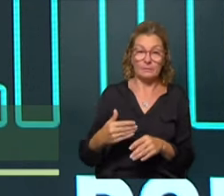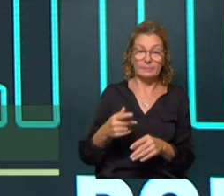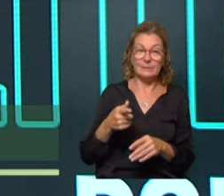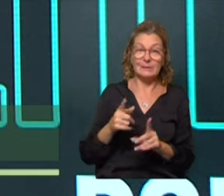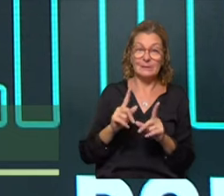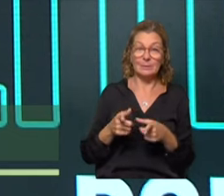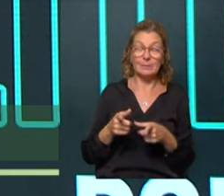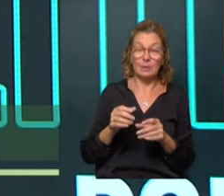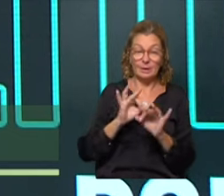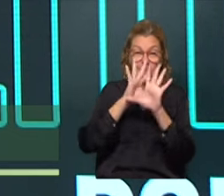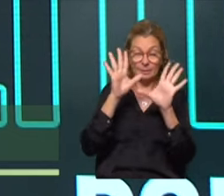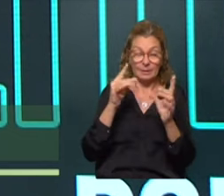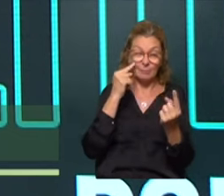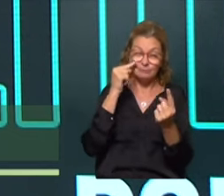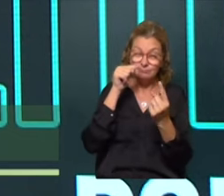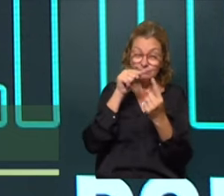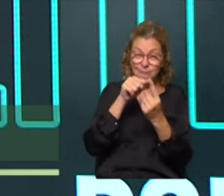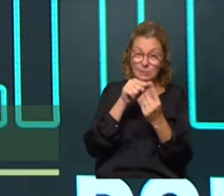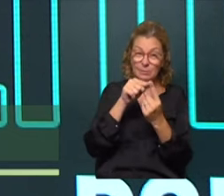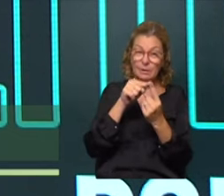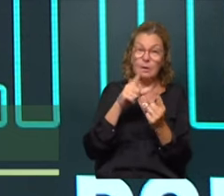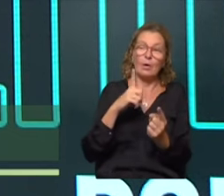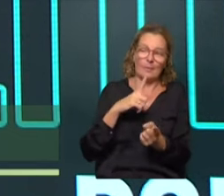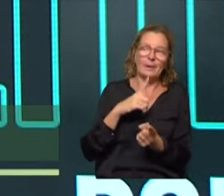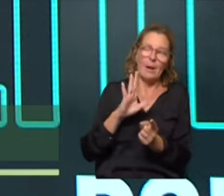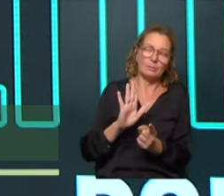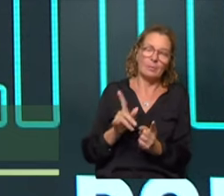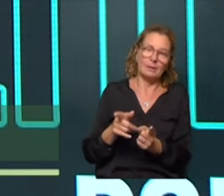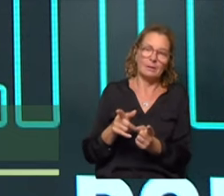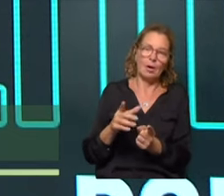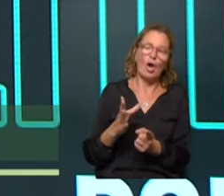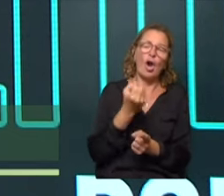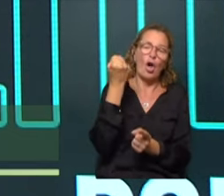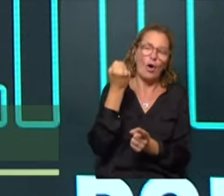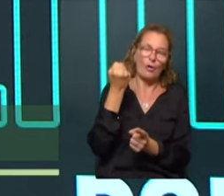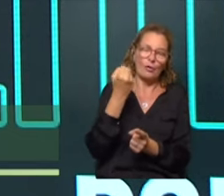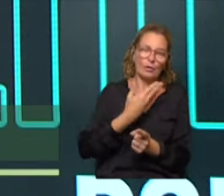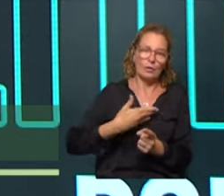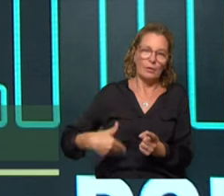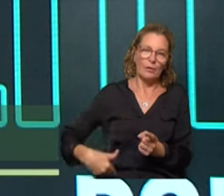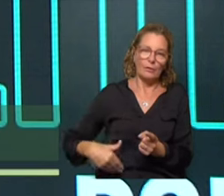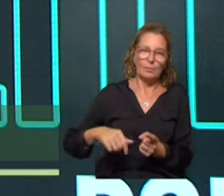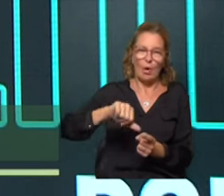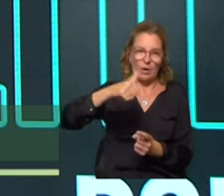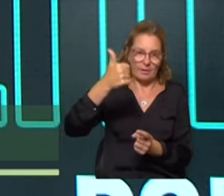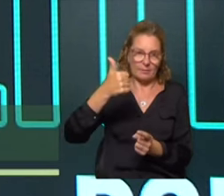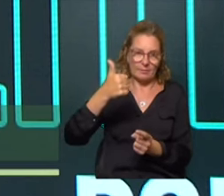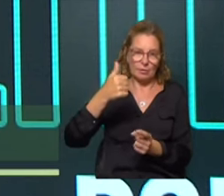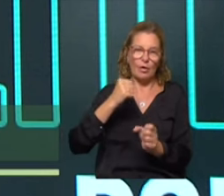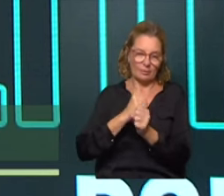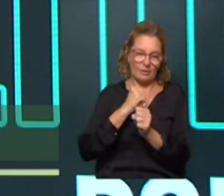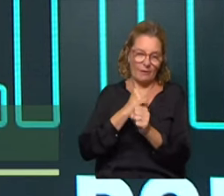que claramente se enfocó, y era lo esperable, es en los logros del gobierno. Lo que para el gobierno son éxitos de